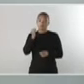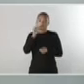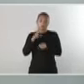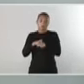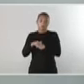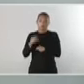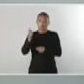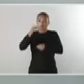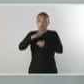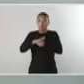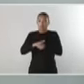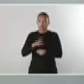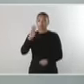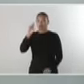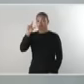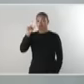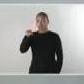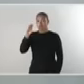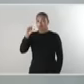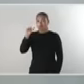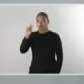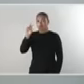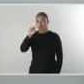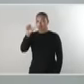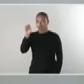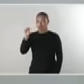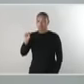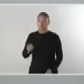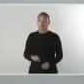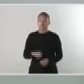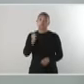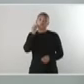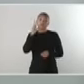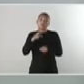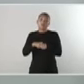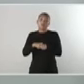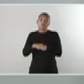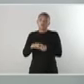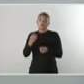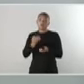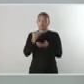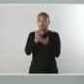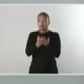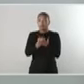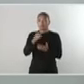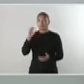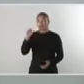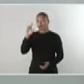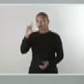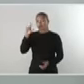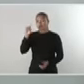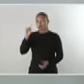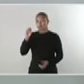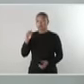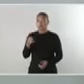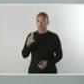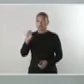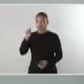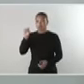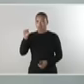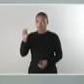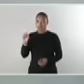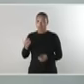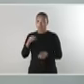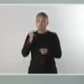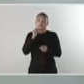administración ablaca Valle Rodríguez como secretario de economía al doctor Carlos cabezas Reséndez al secretario de Obras Públicas a